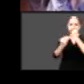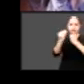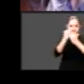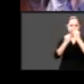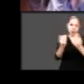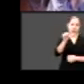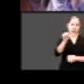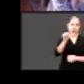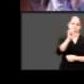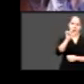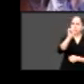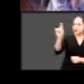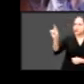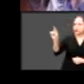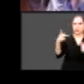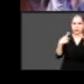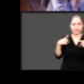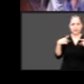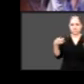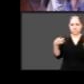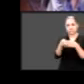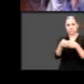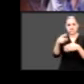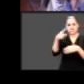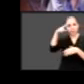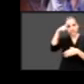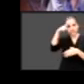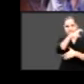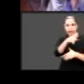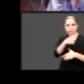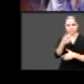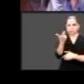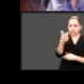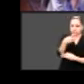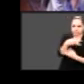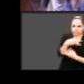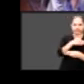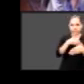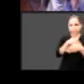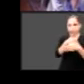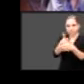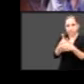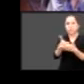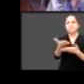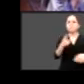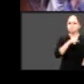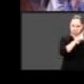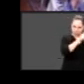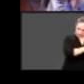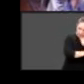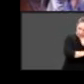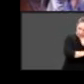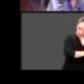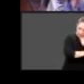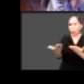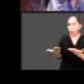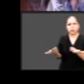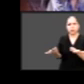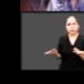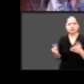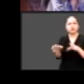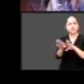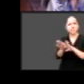vulnerables queremos saber qué se va a hacer para sustituir este acceso a la alimentación en los más pequeños